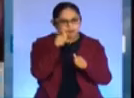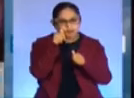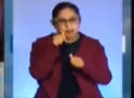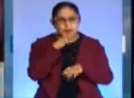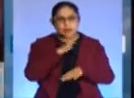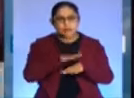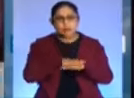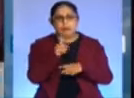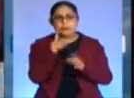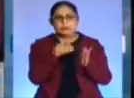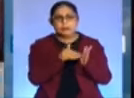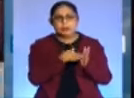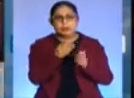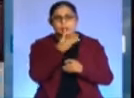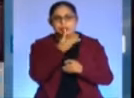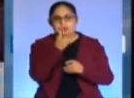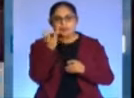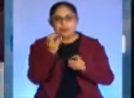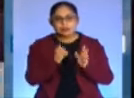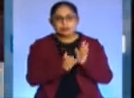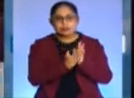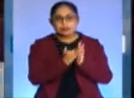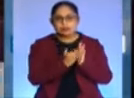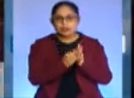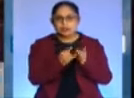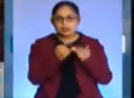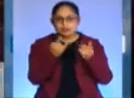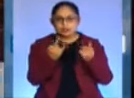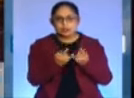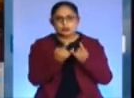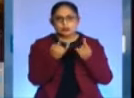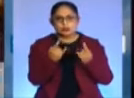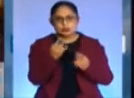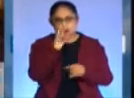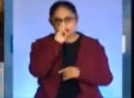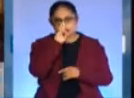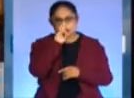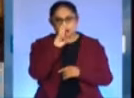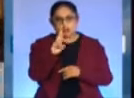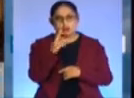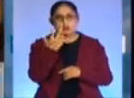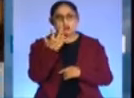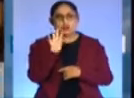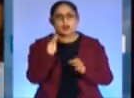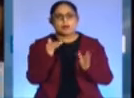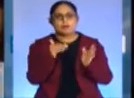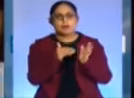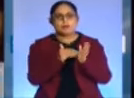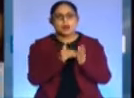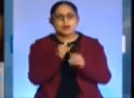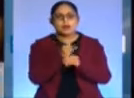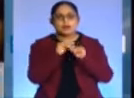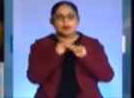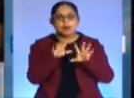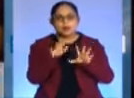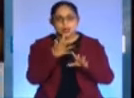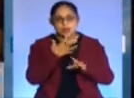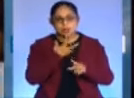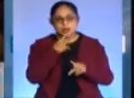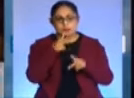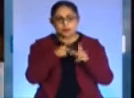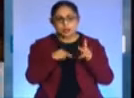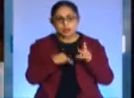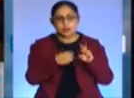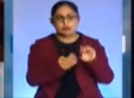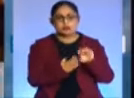1.300 inmuebles que están como monumentos históricos y más de 10.000 inmuebles que estarían en gran parte del estado, ¿no? Entonces